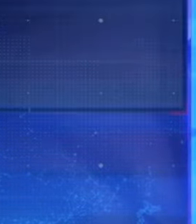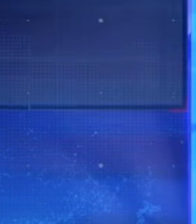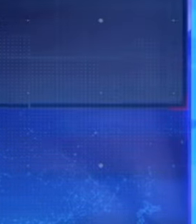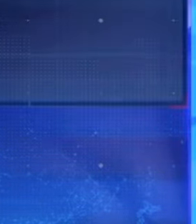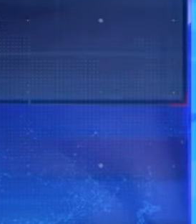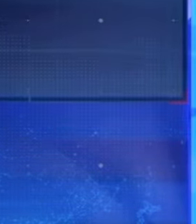i